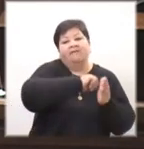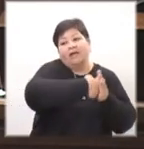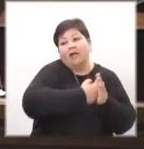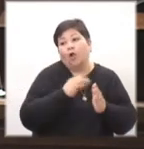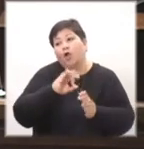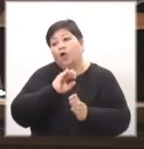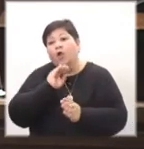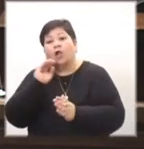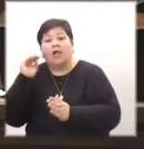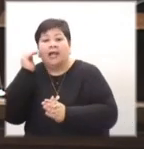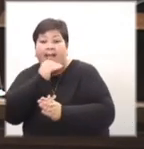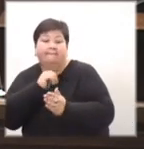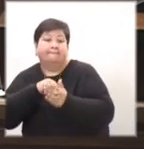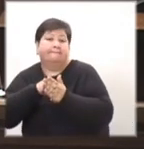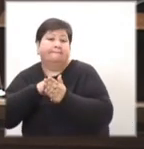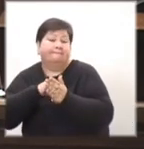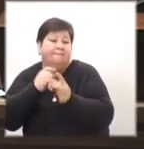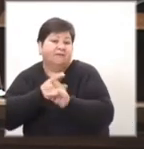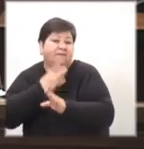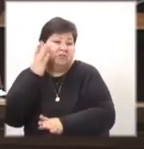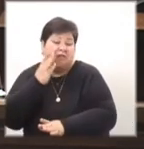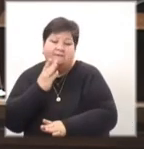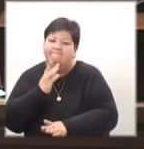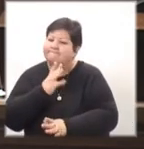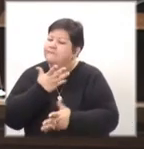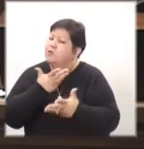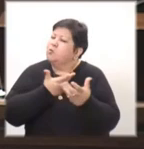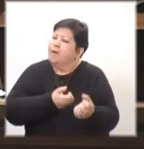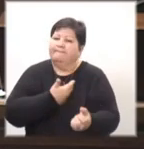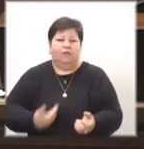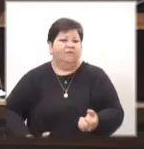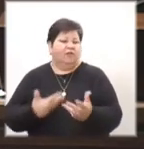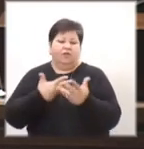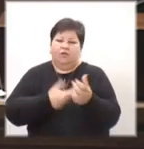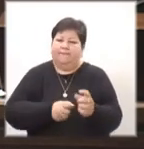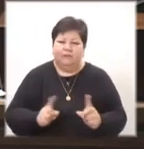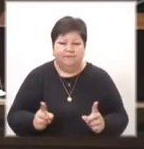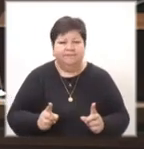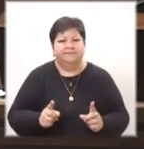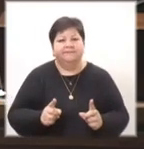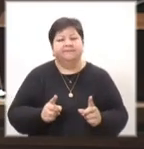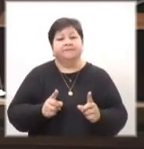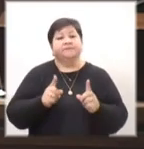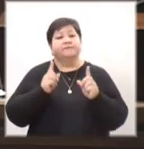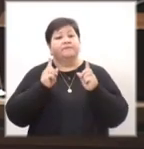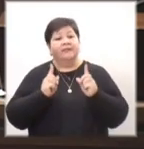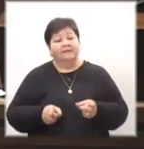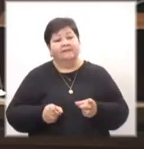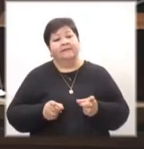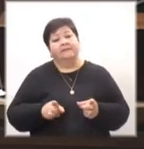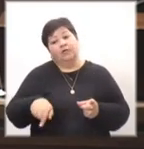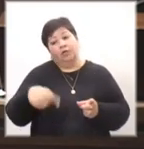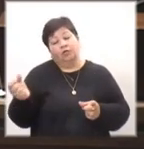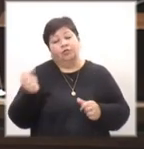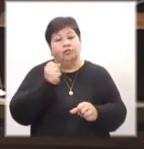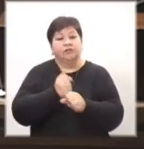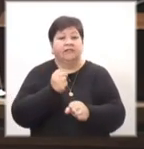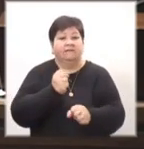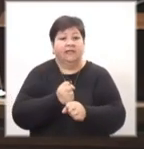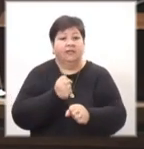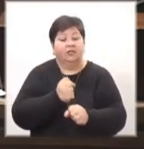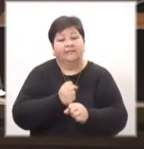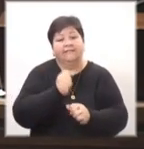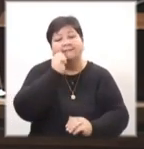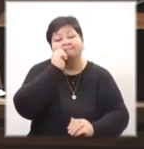por el gobierno. Por otra parte, los puestos de trabajo a los que se les permite el retiro anticipado se limitan a la construcción y